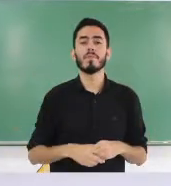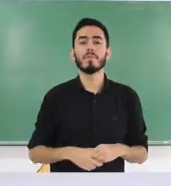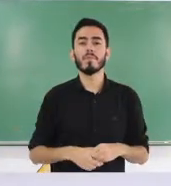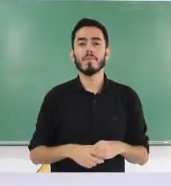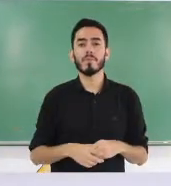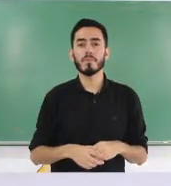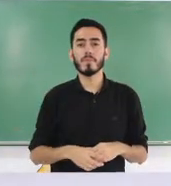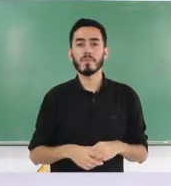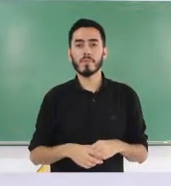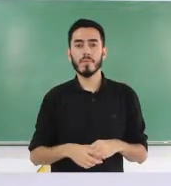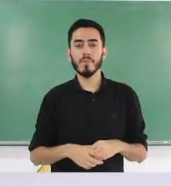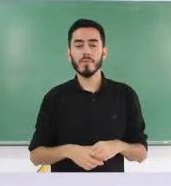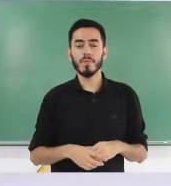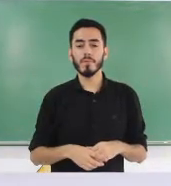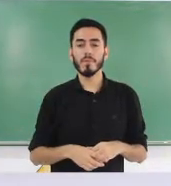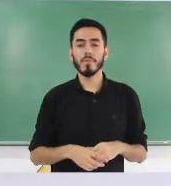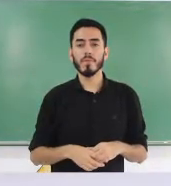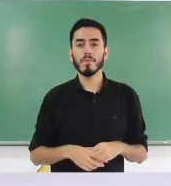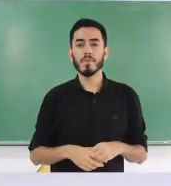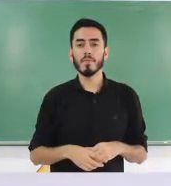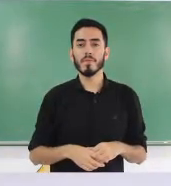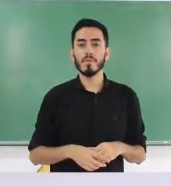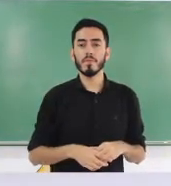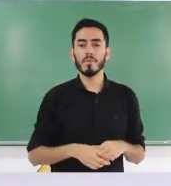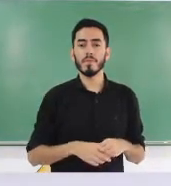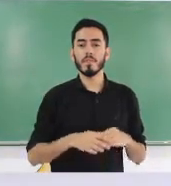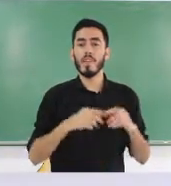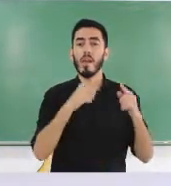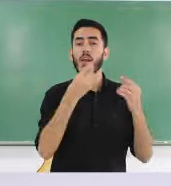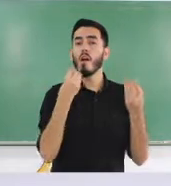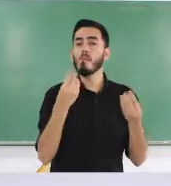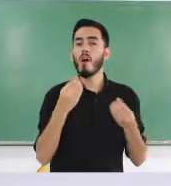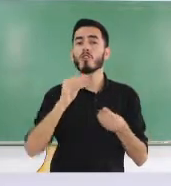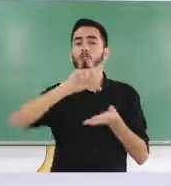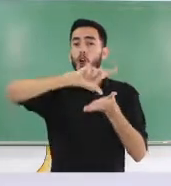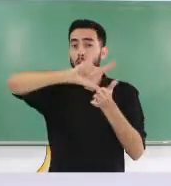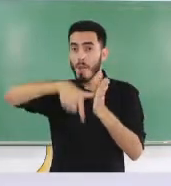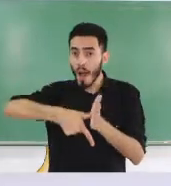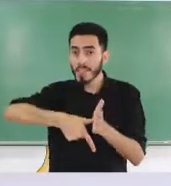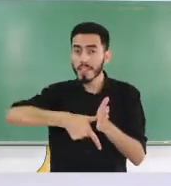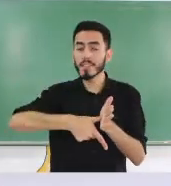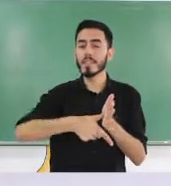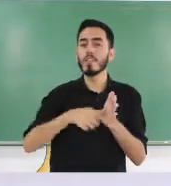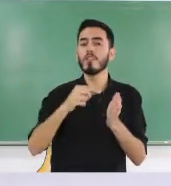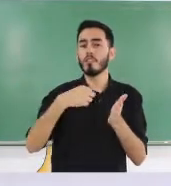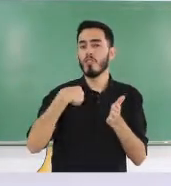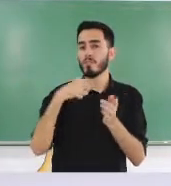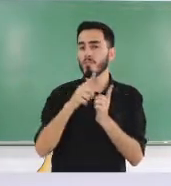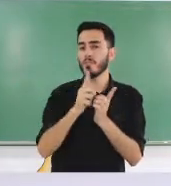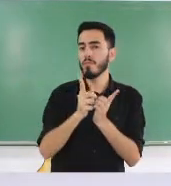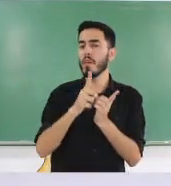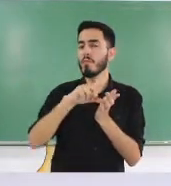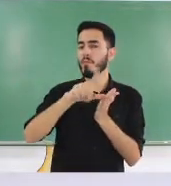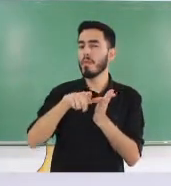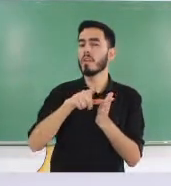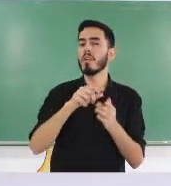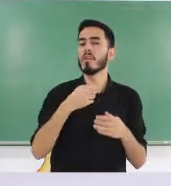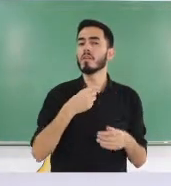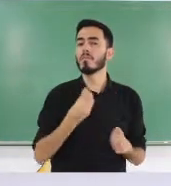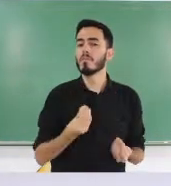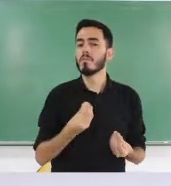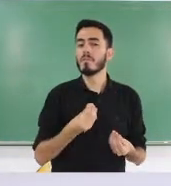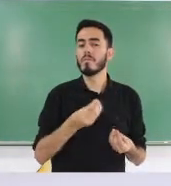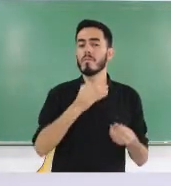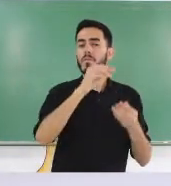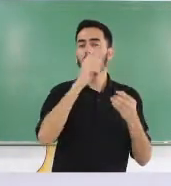Tomo un segmento. ¿Y qué es lo que vamos a hacer con el compás? Vamos a tomar cierta medida y vamos a